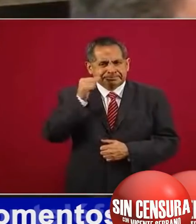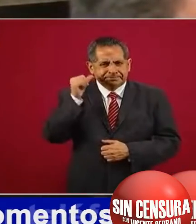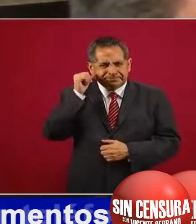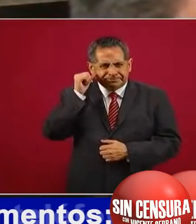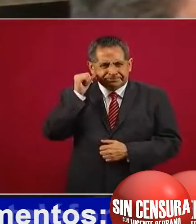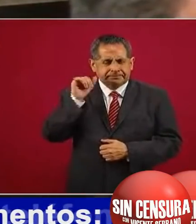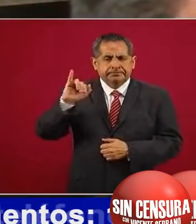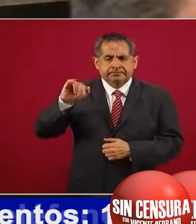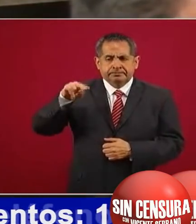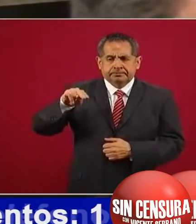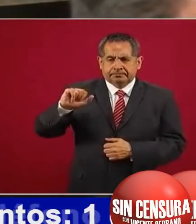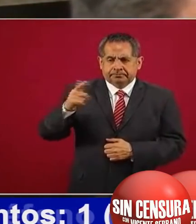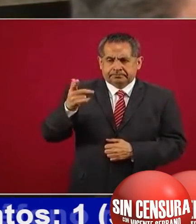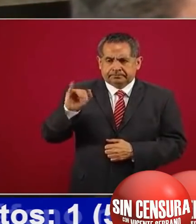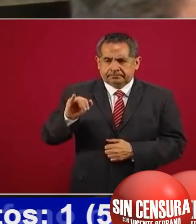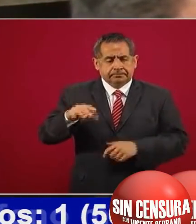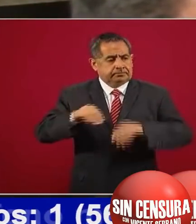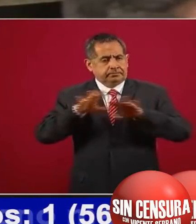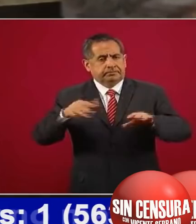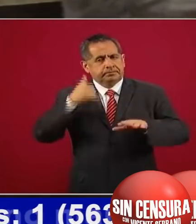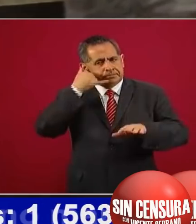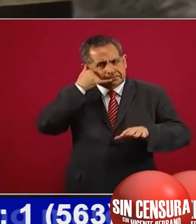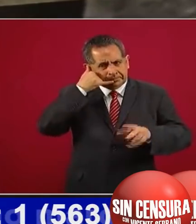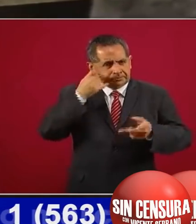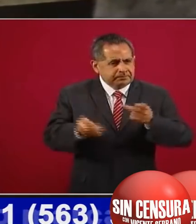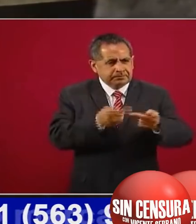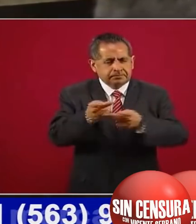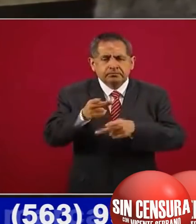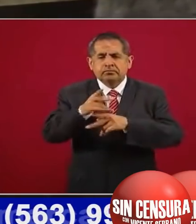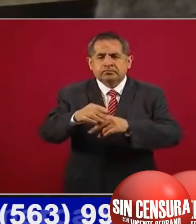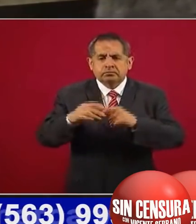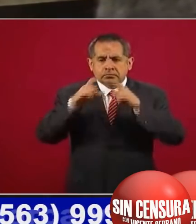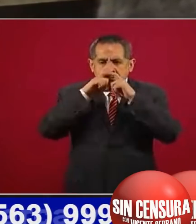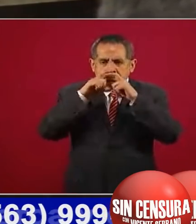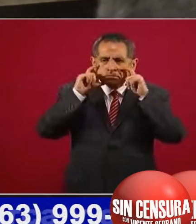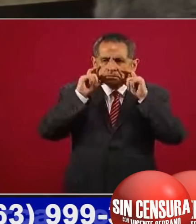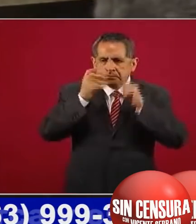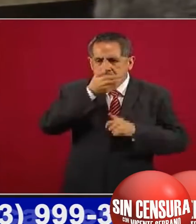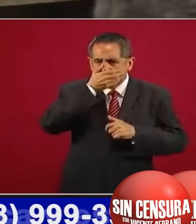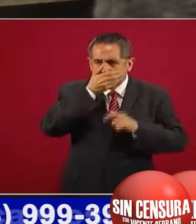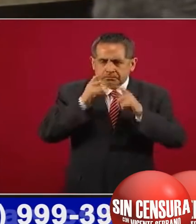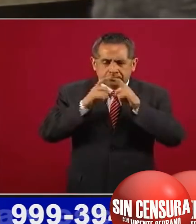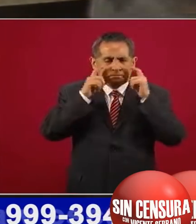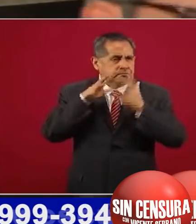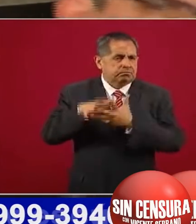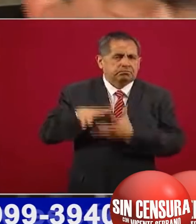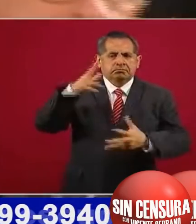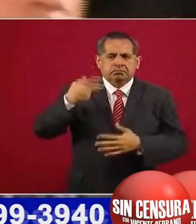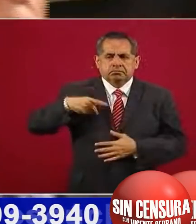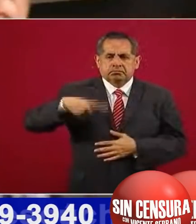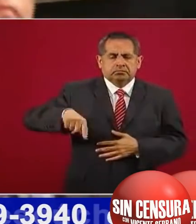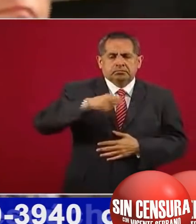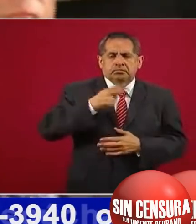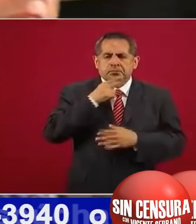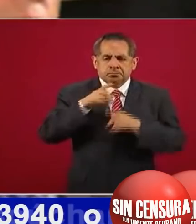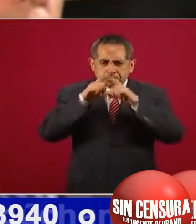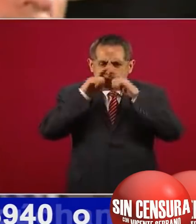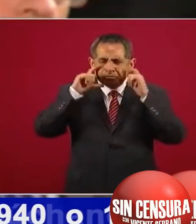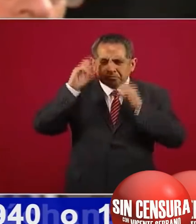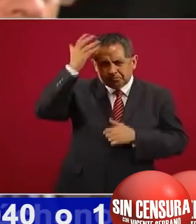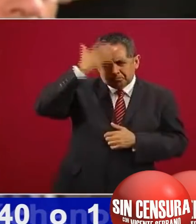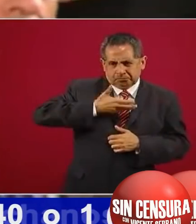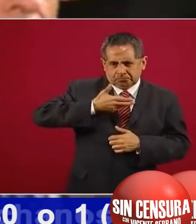el INEGI sacó una encuesta telefónica en torno al uso del cubrebocas. La mayoría de las personas que usan cubreboca o mascarilla están aquí en